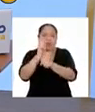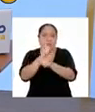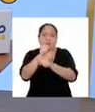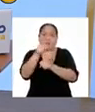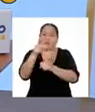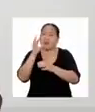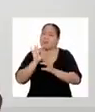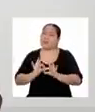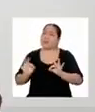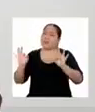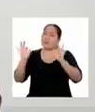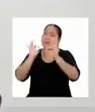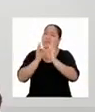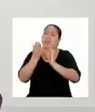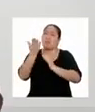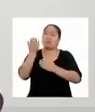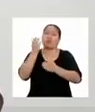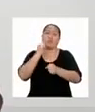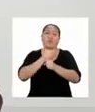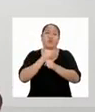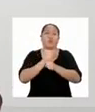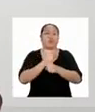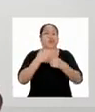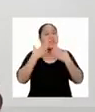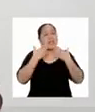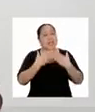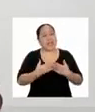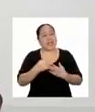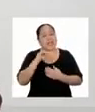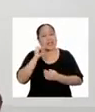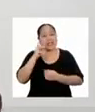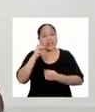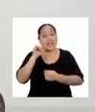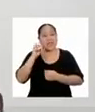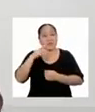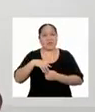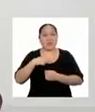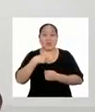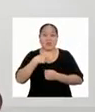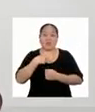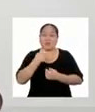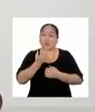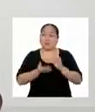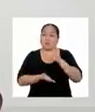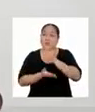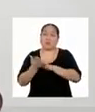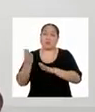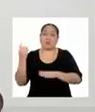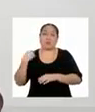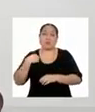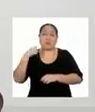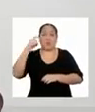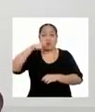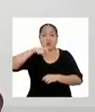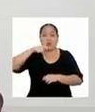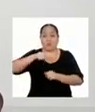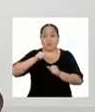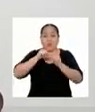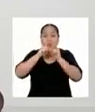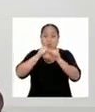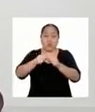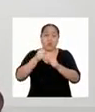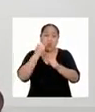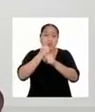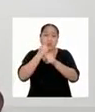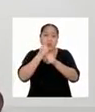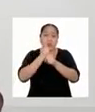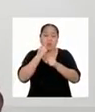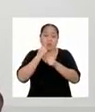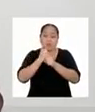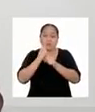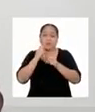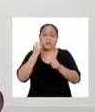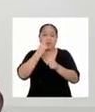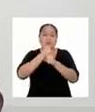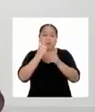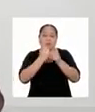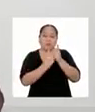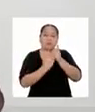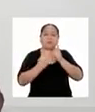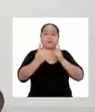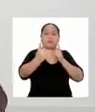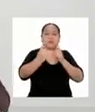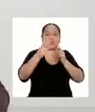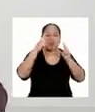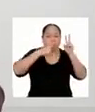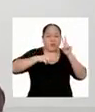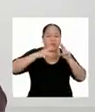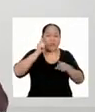es súper valioso. Muchas gracias, Jeremis. Ahora tengo que irme, porque debo seguir trabajando con mis actividades a distancia y